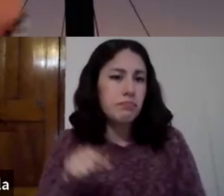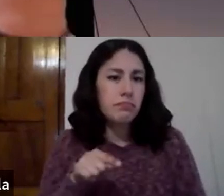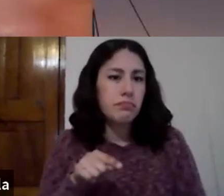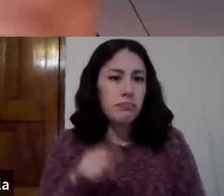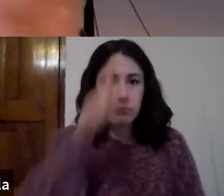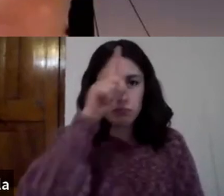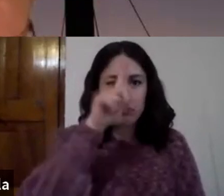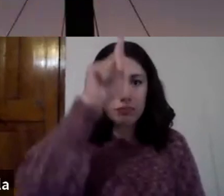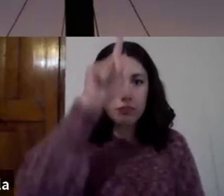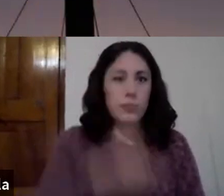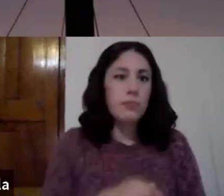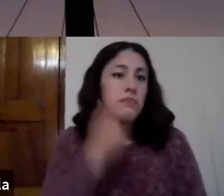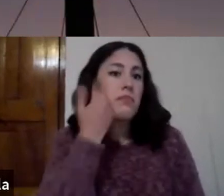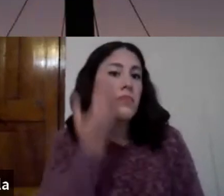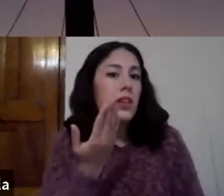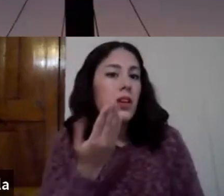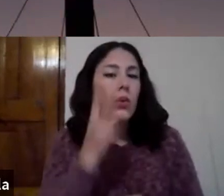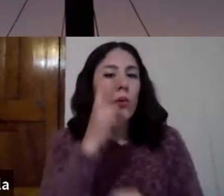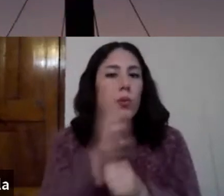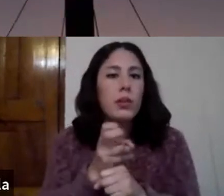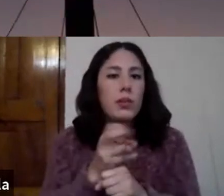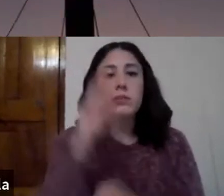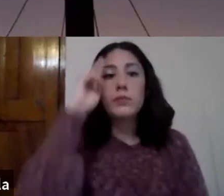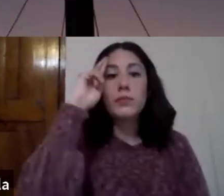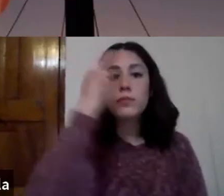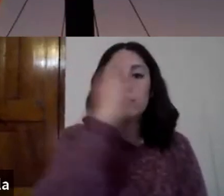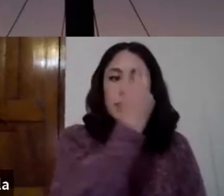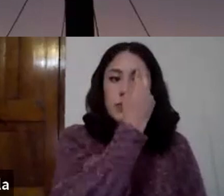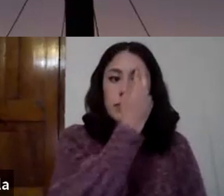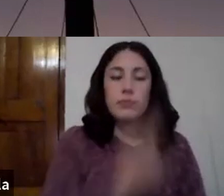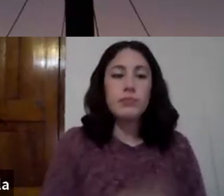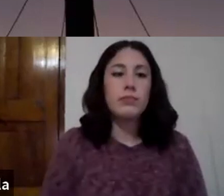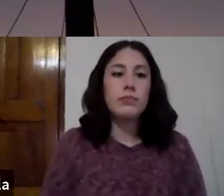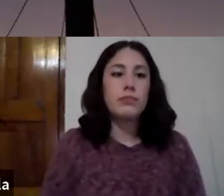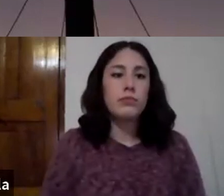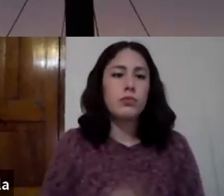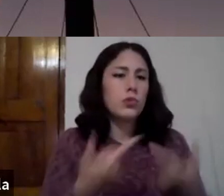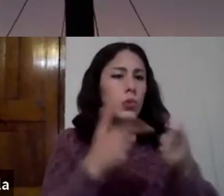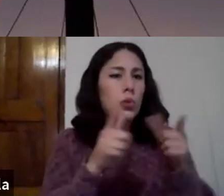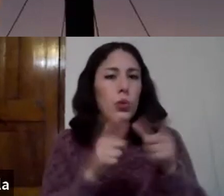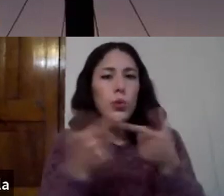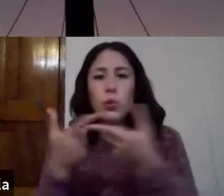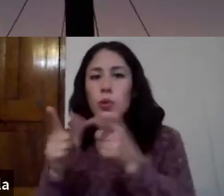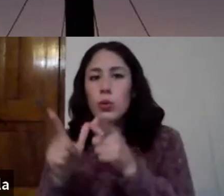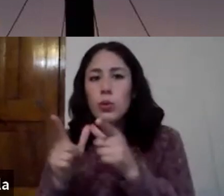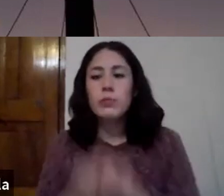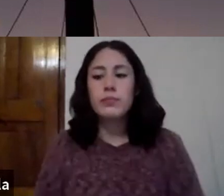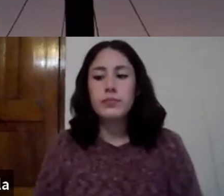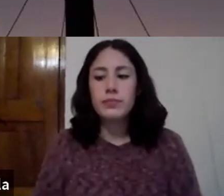invitarlos a reflexionar en los pequeños grupos, en esta